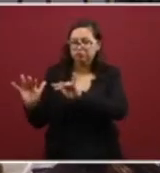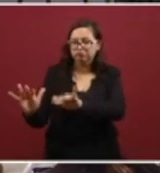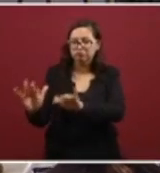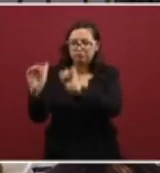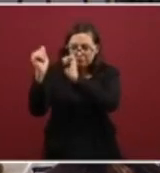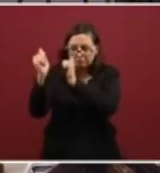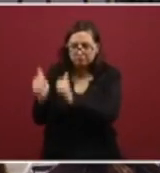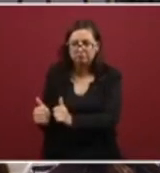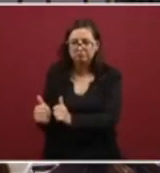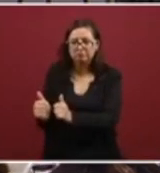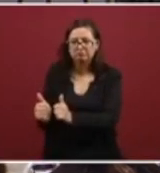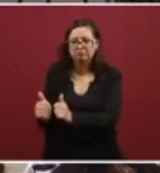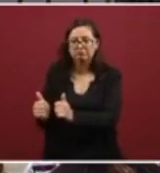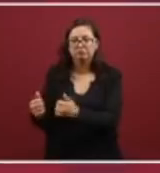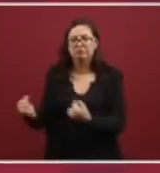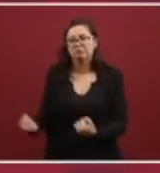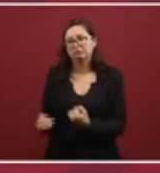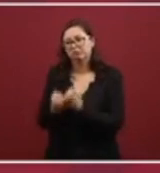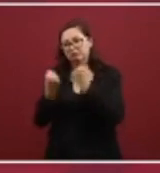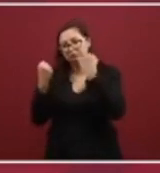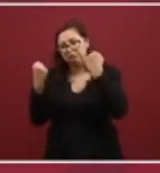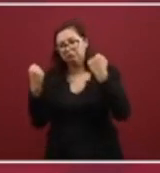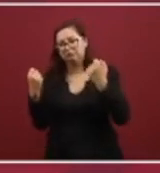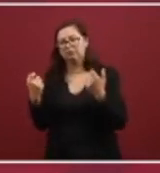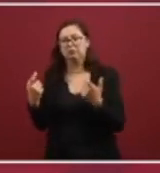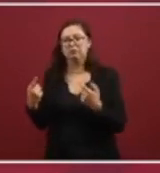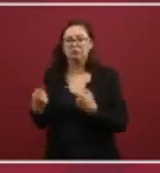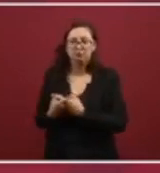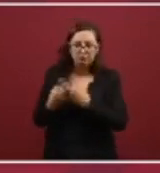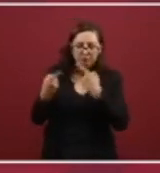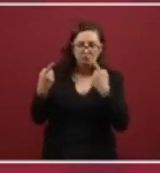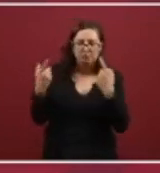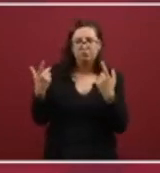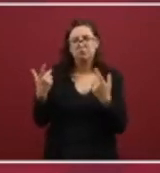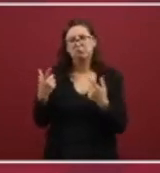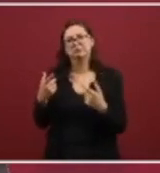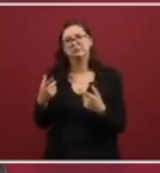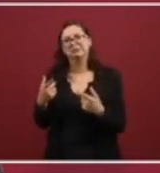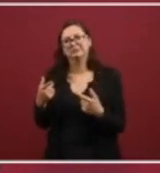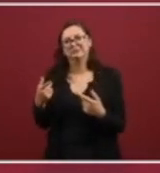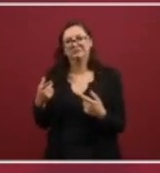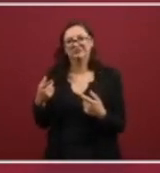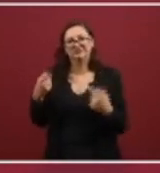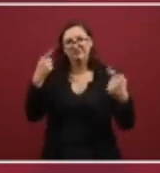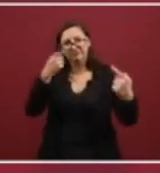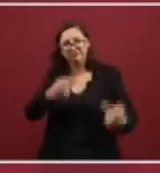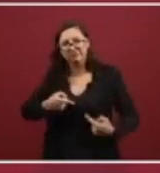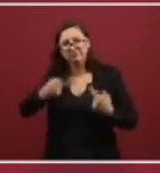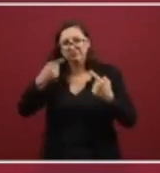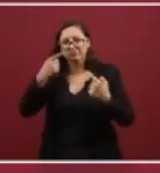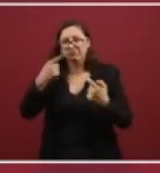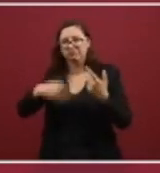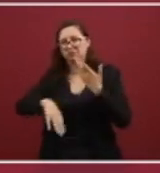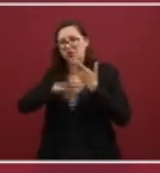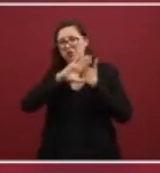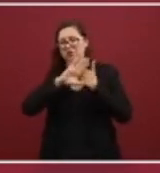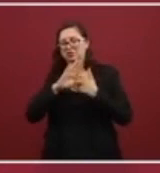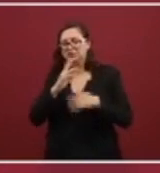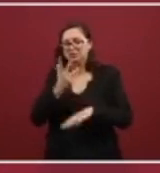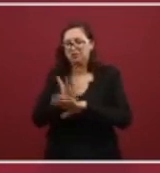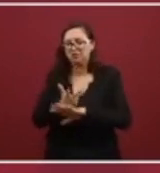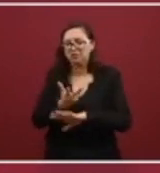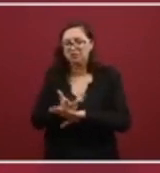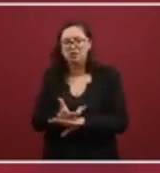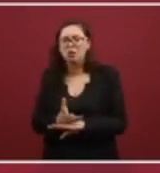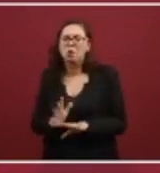provoque conflictos o reacciones o roces con los Estados Unidos. ¿Qué es lo que